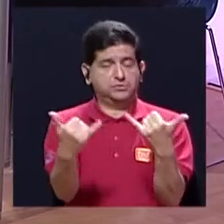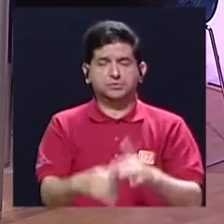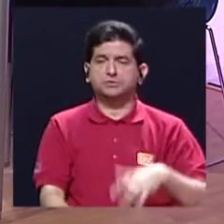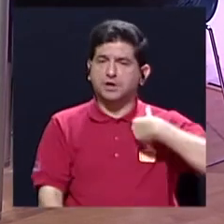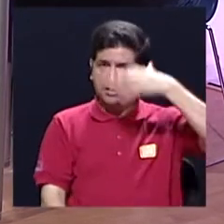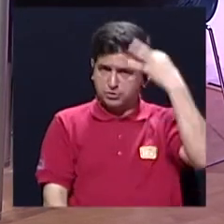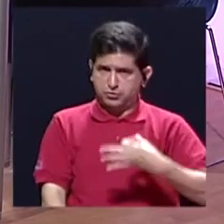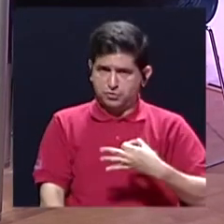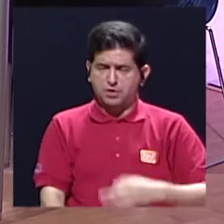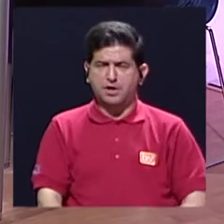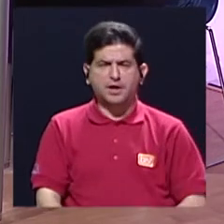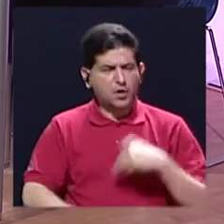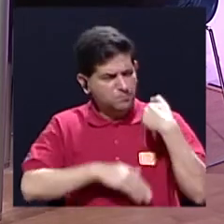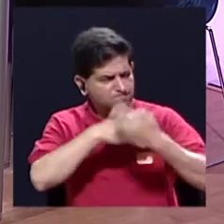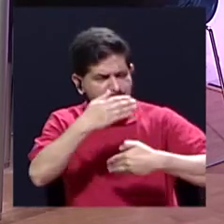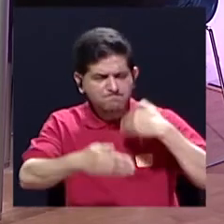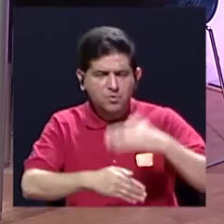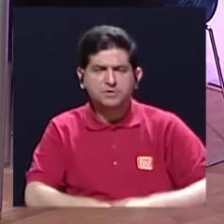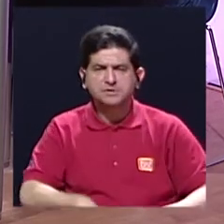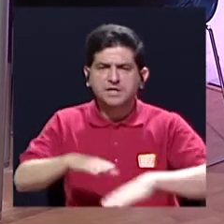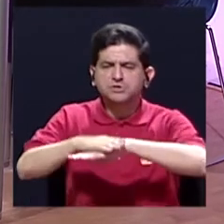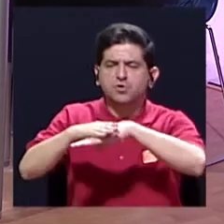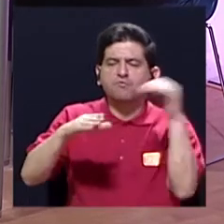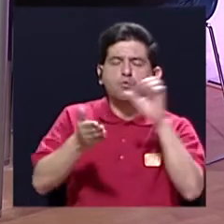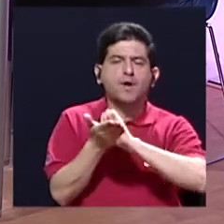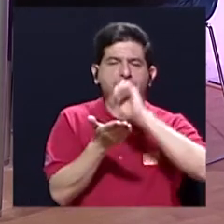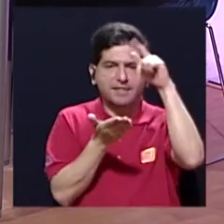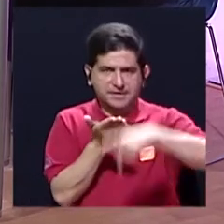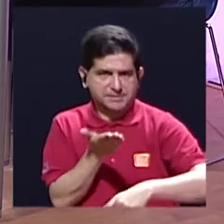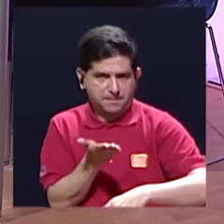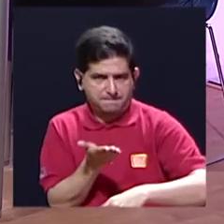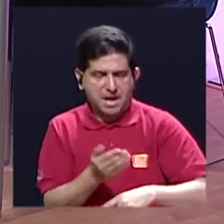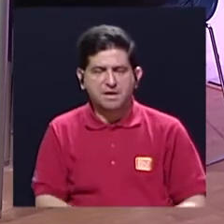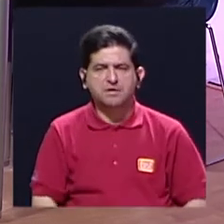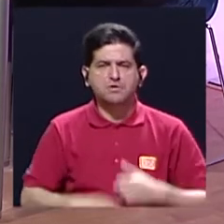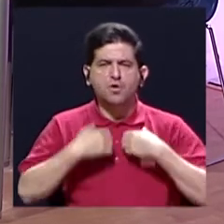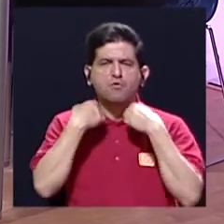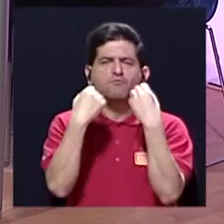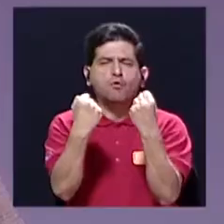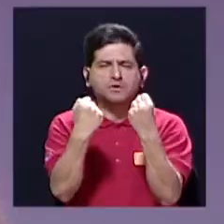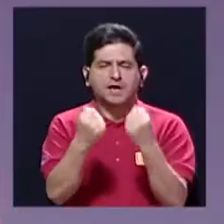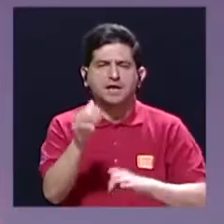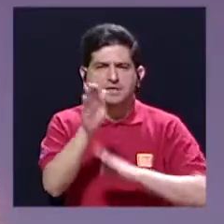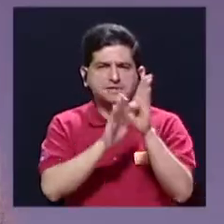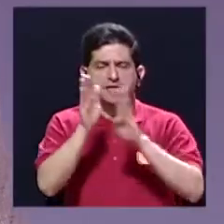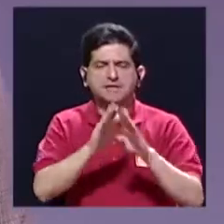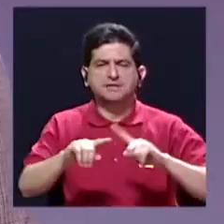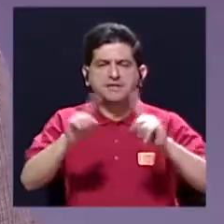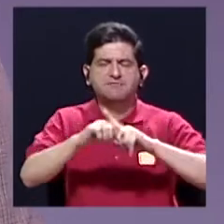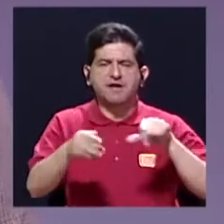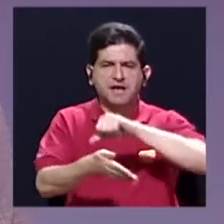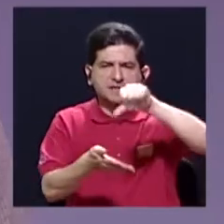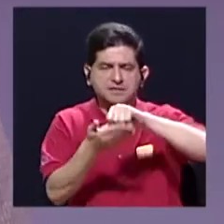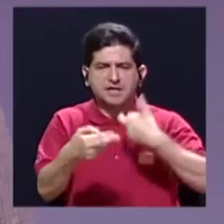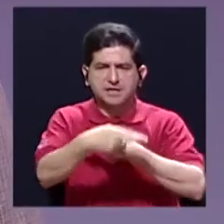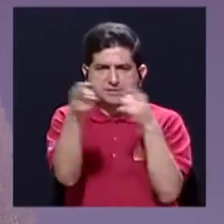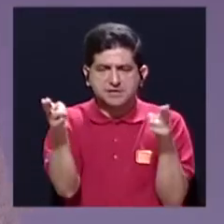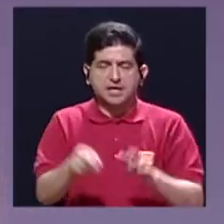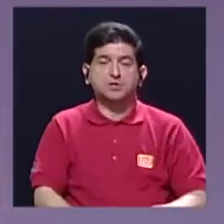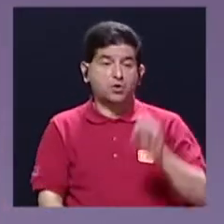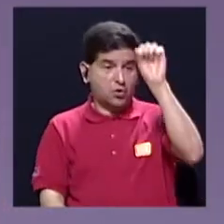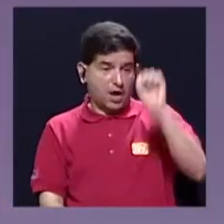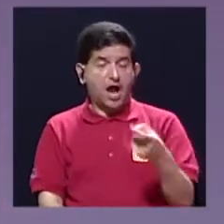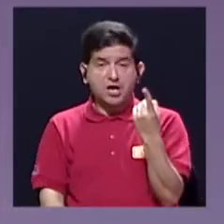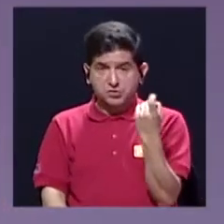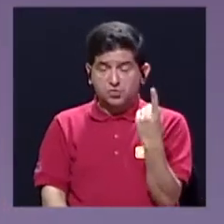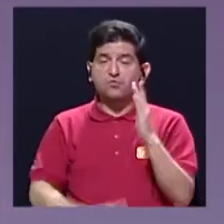me parece que deberían canalizarse para afuera de San Pedro y fortalecer aún más el desarrollo de los centros regionales. Por ejemplo, en la zona sur